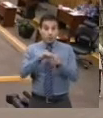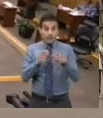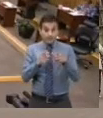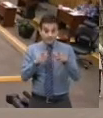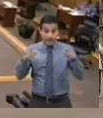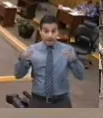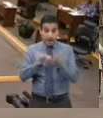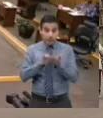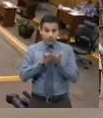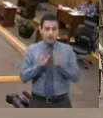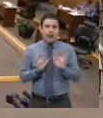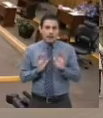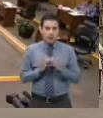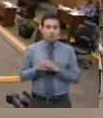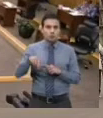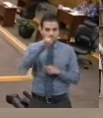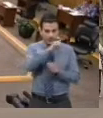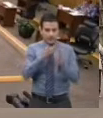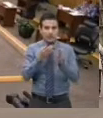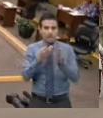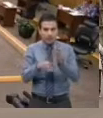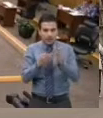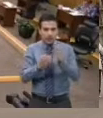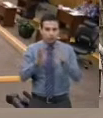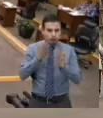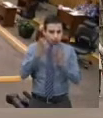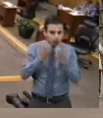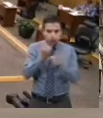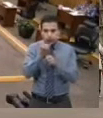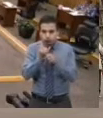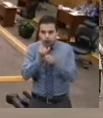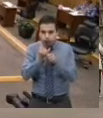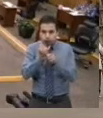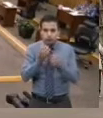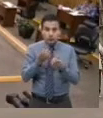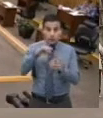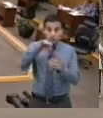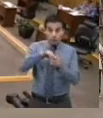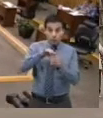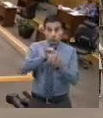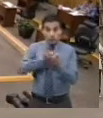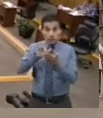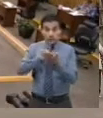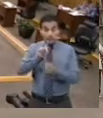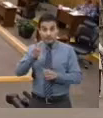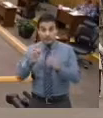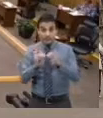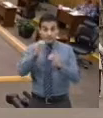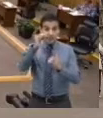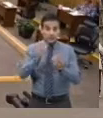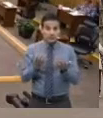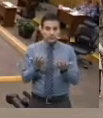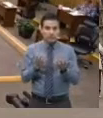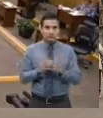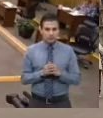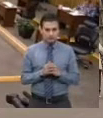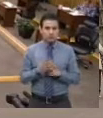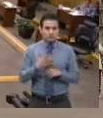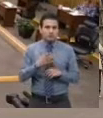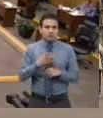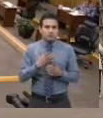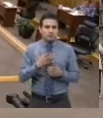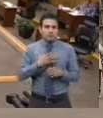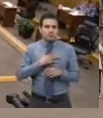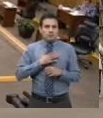presente proyecto no se hace un estudio al respecto. Es decir, se acreditan opiniones a favor de mi representante,